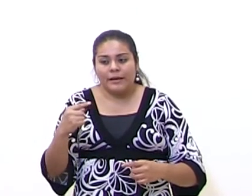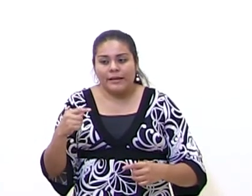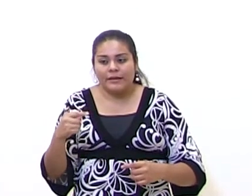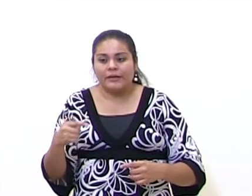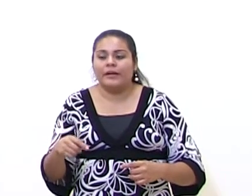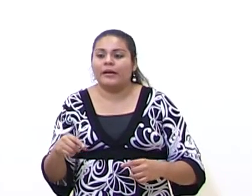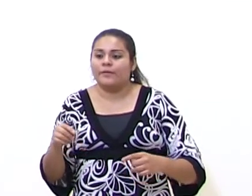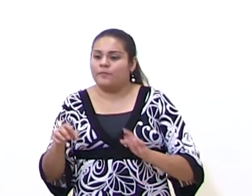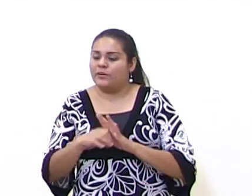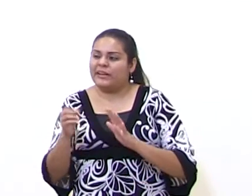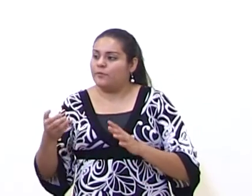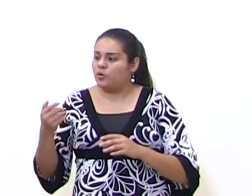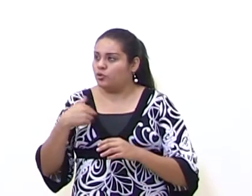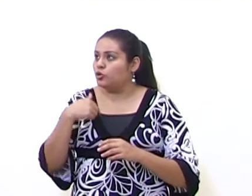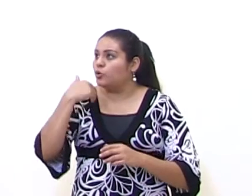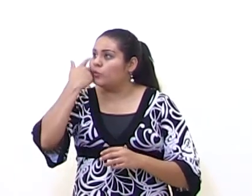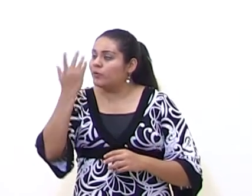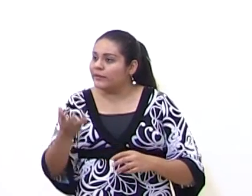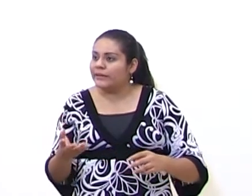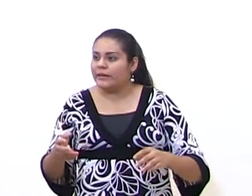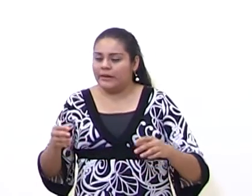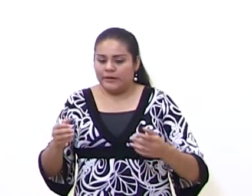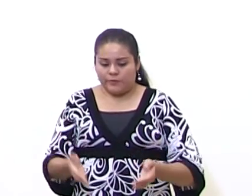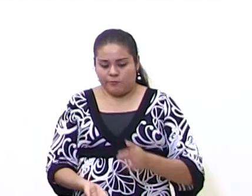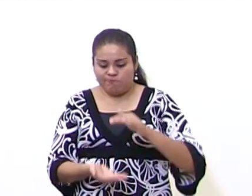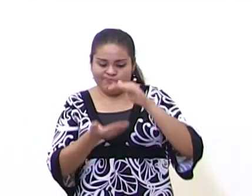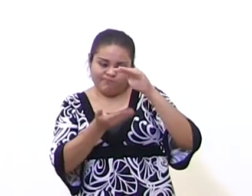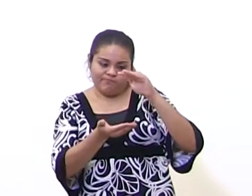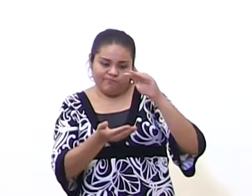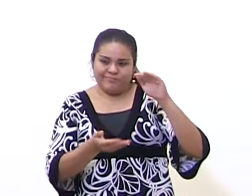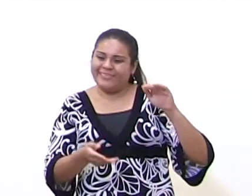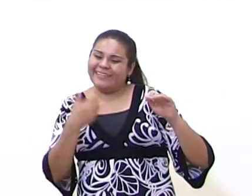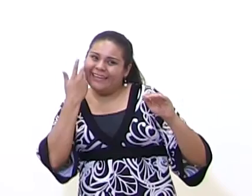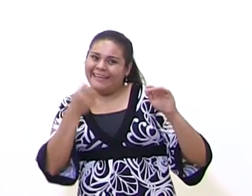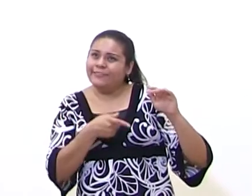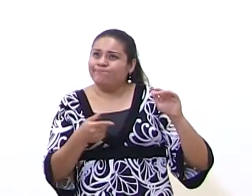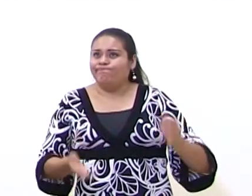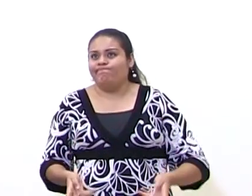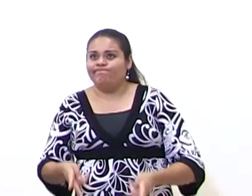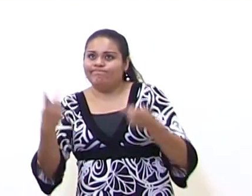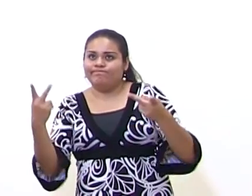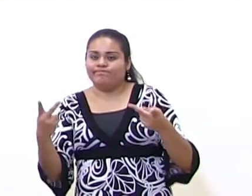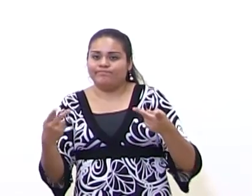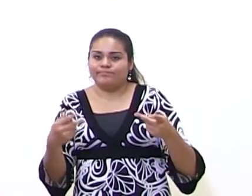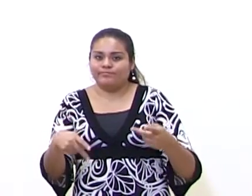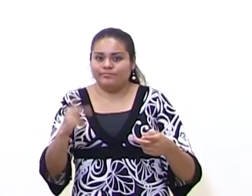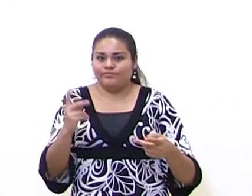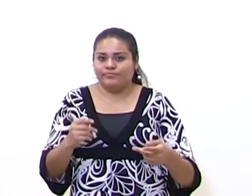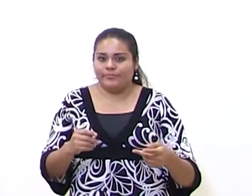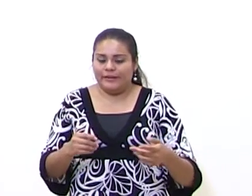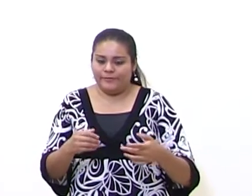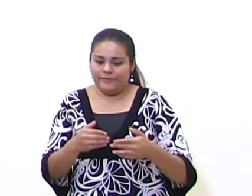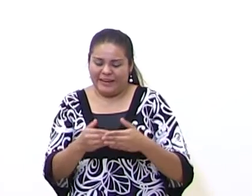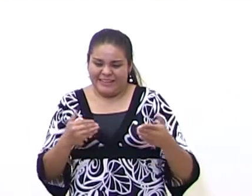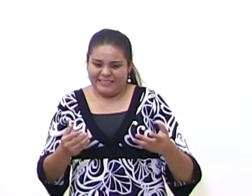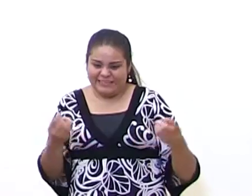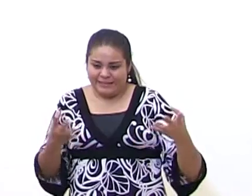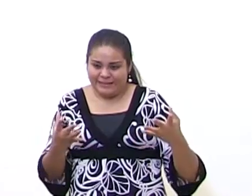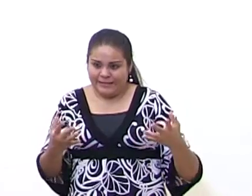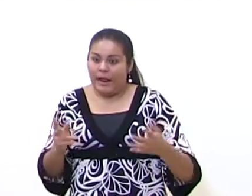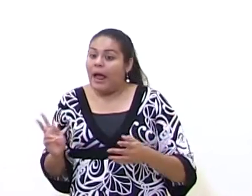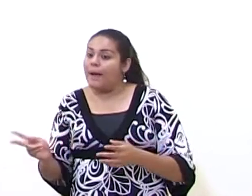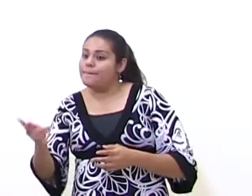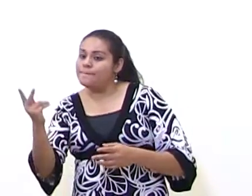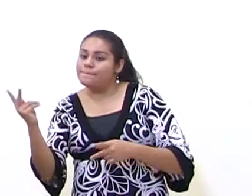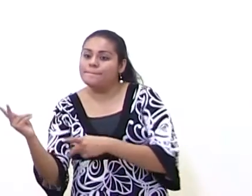del producto, en función del tema, el fenómeno, el hecho que queremos conocer. Eso